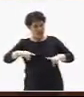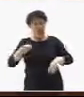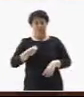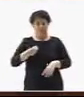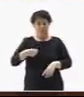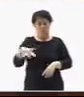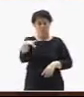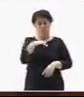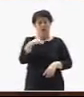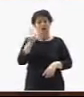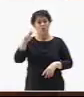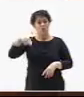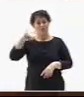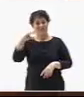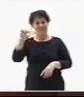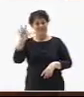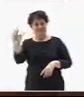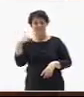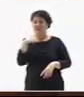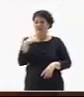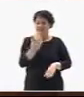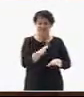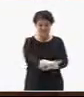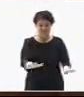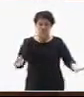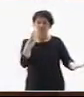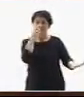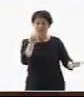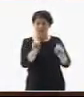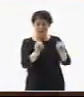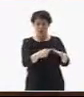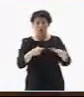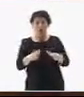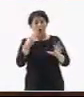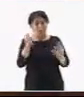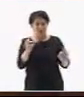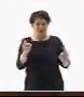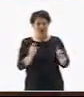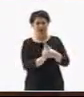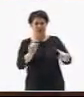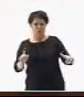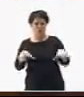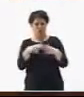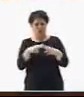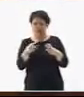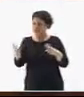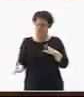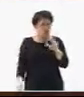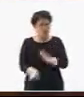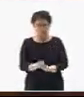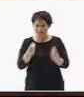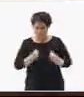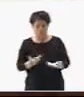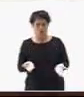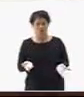que el 30% de nuestros niños y niñas están en riesgo de exclusión social. Usted sigue siendo el presidente